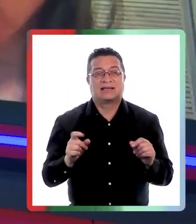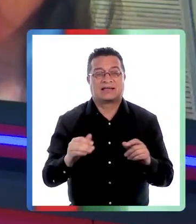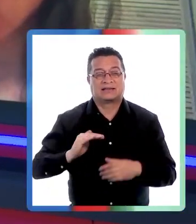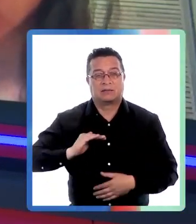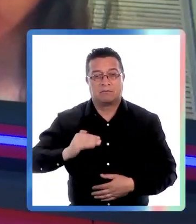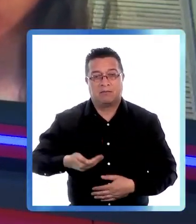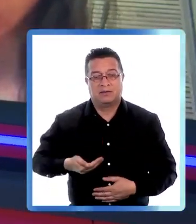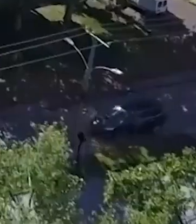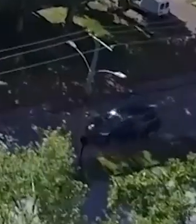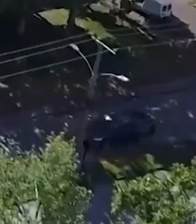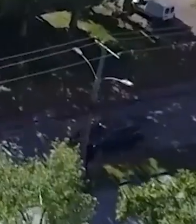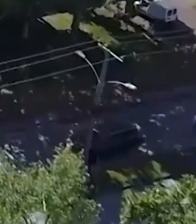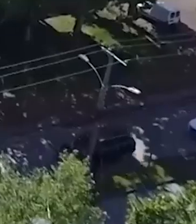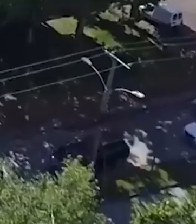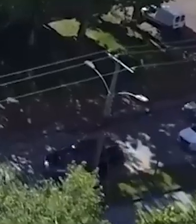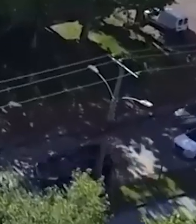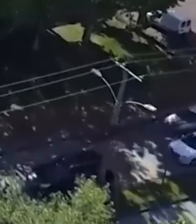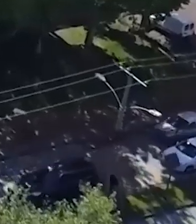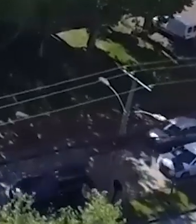de mama.